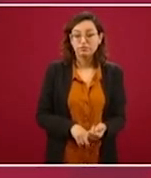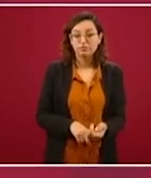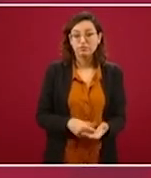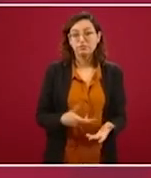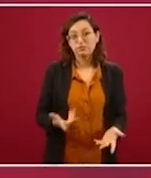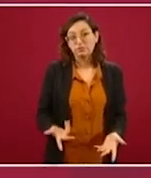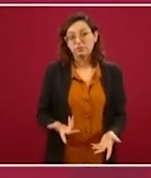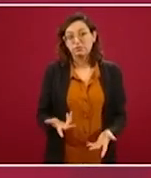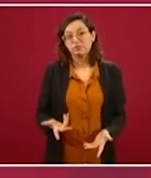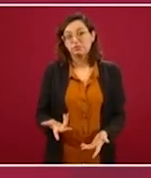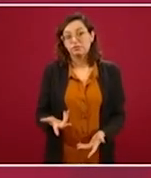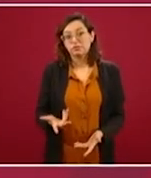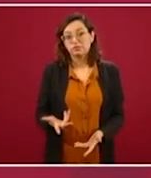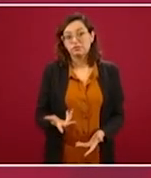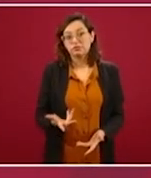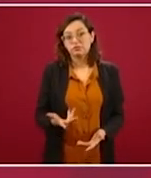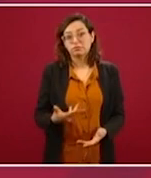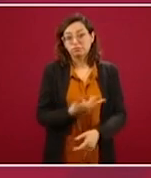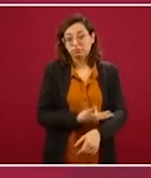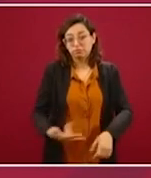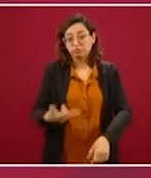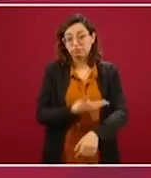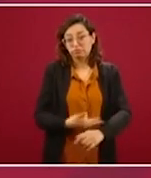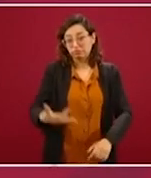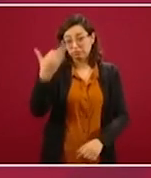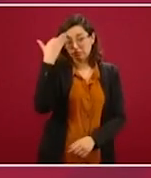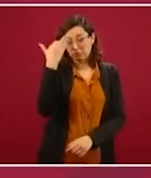calculado, estimado, en 6 meses.